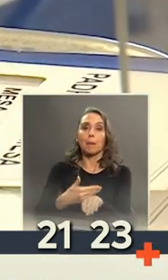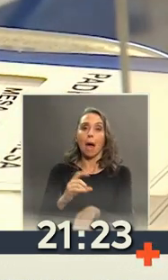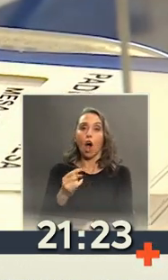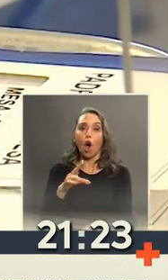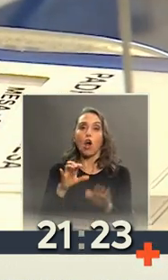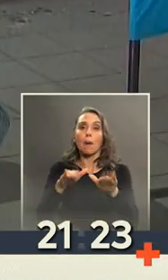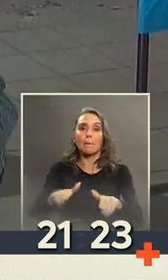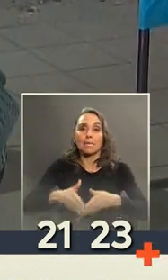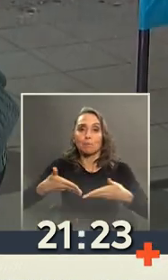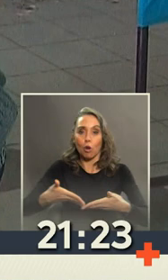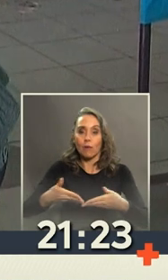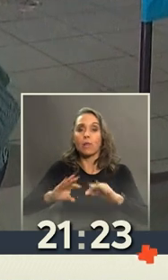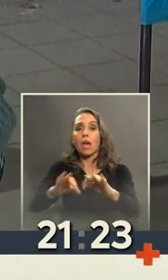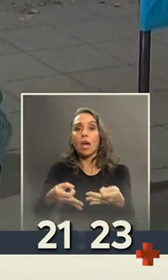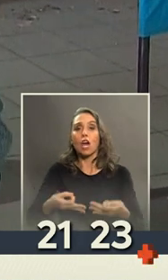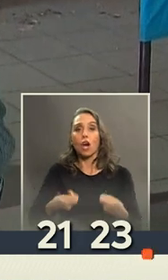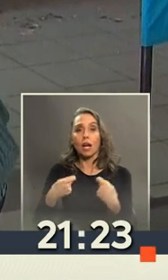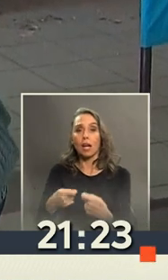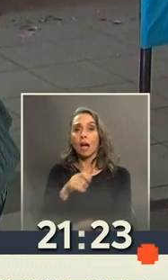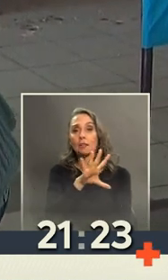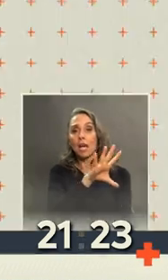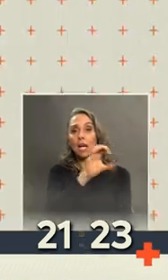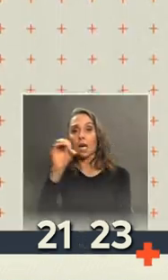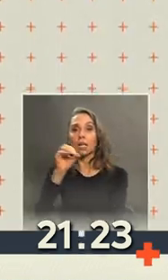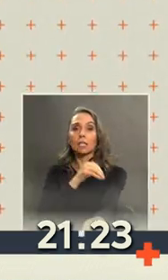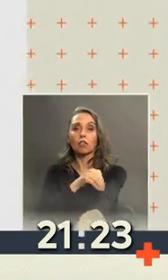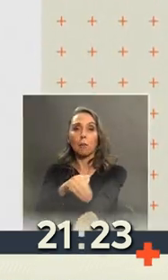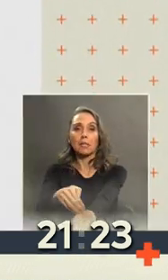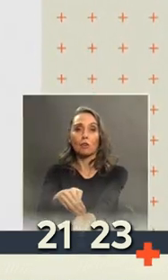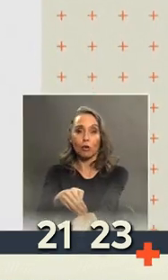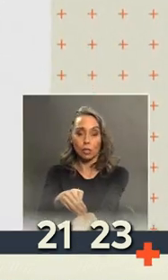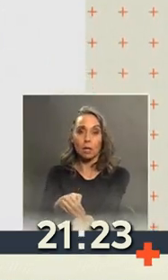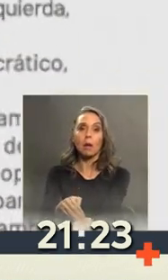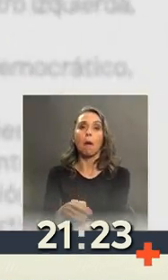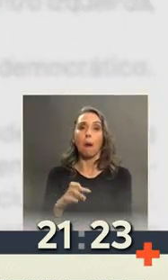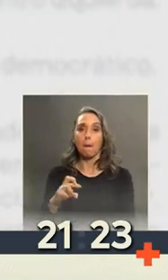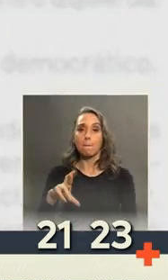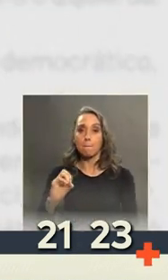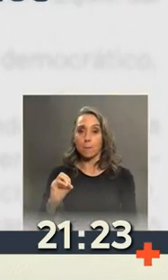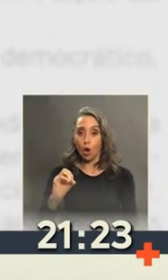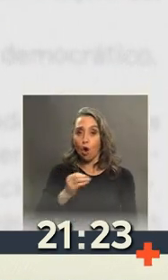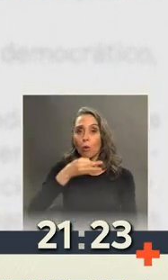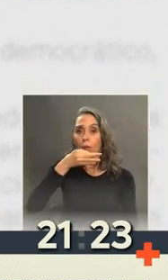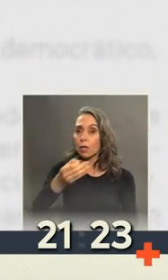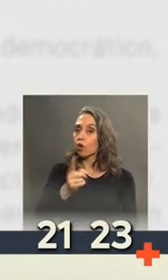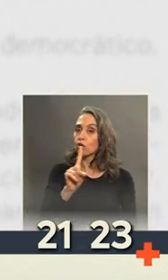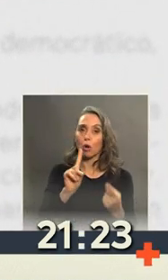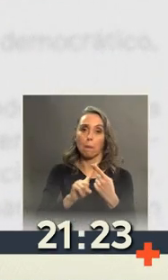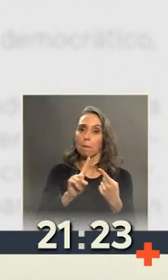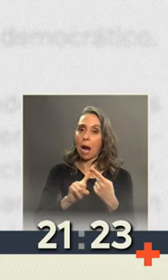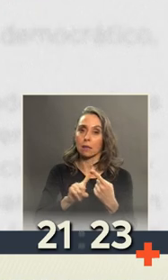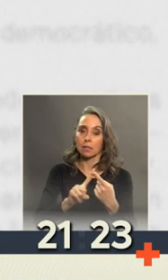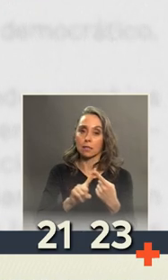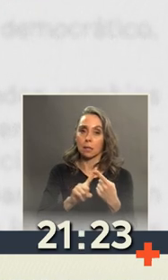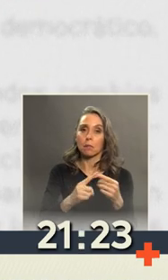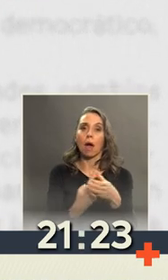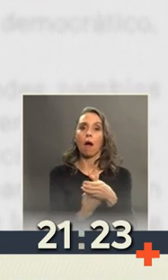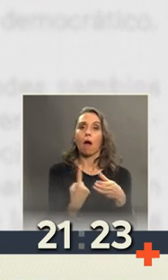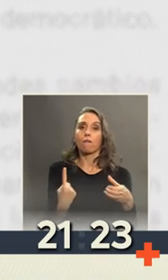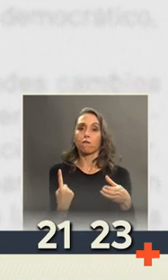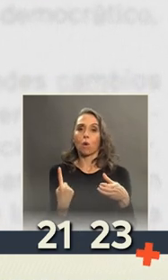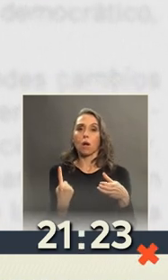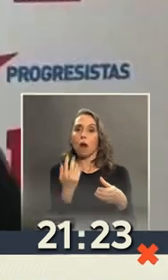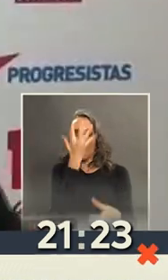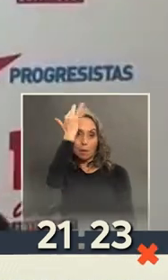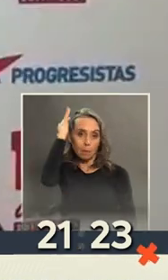presupuesto total cercano a los 500 millones de pesos. El Partido Progresista anunció que no participará, lo que deja fuera de la competencia a Marco